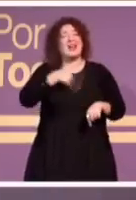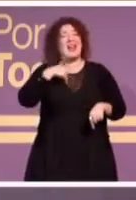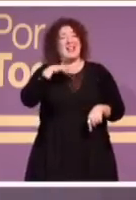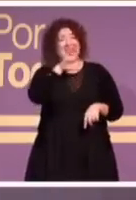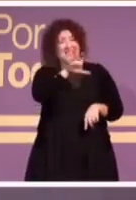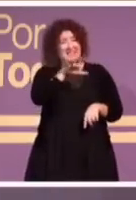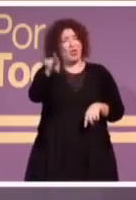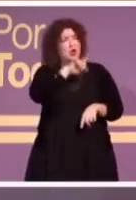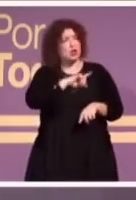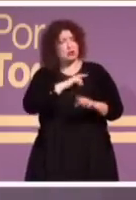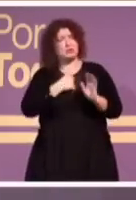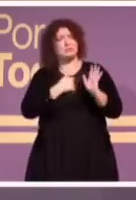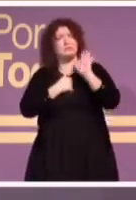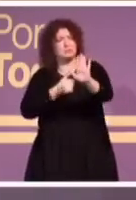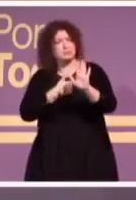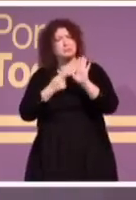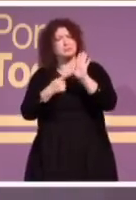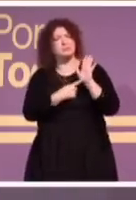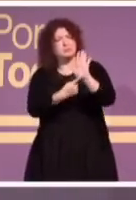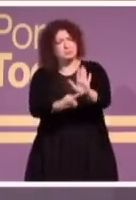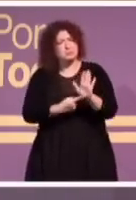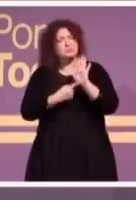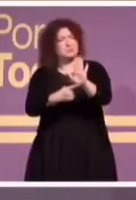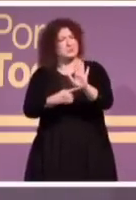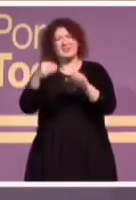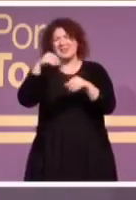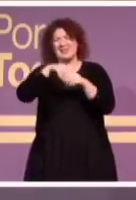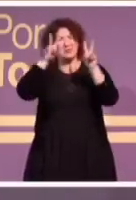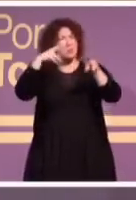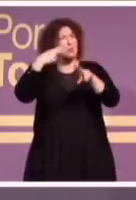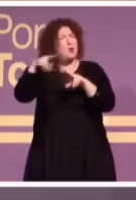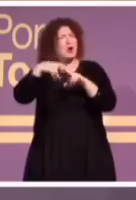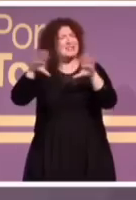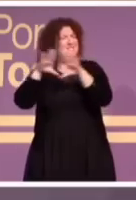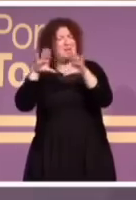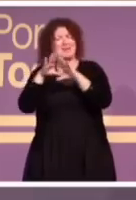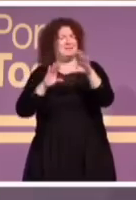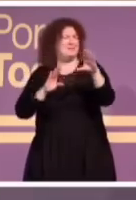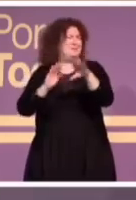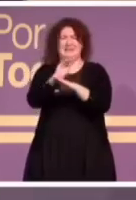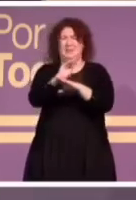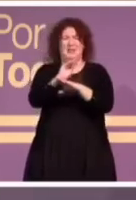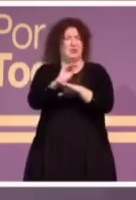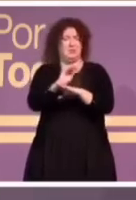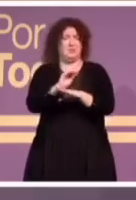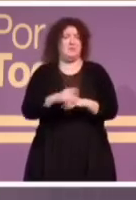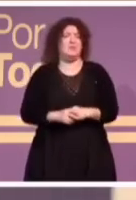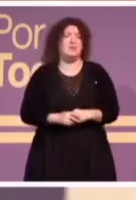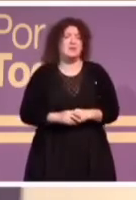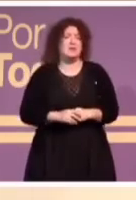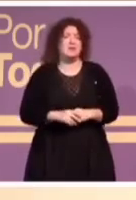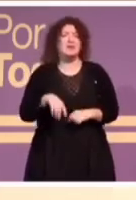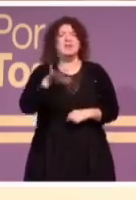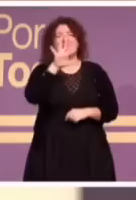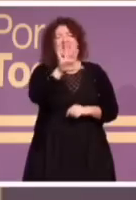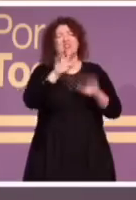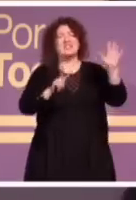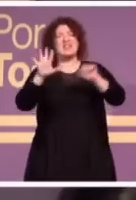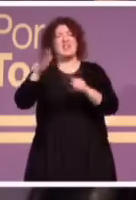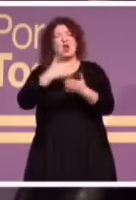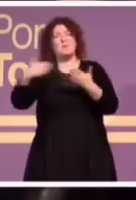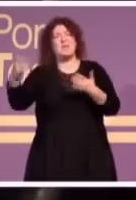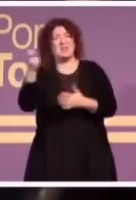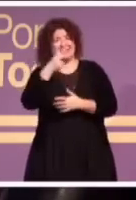presentado ha contado con una inversión histórica en políticas feministas. El último con 575 millones de